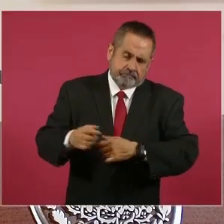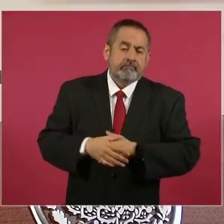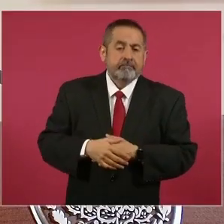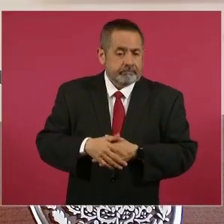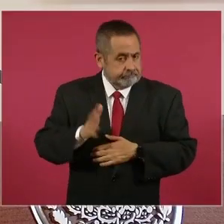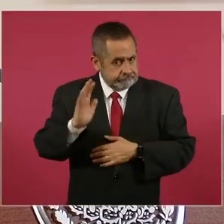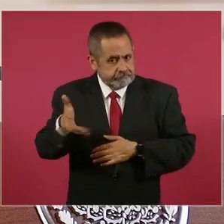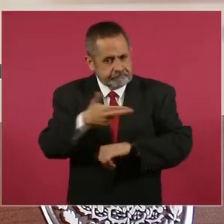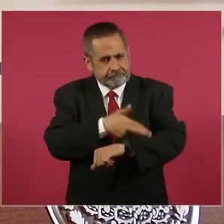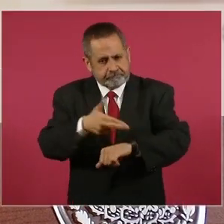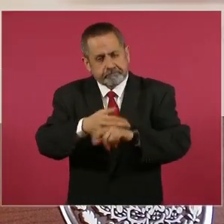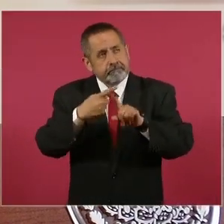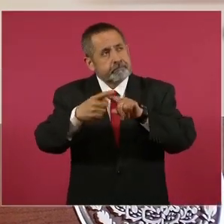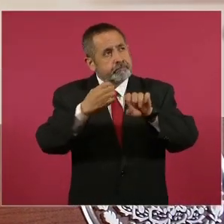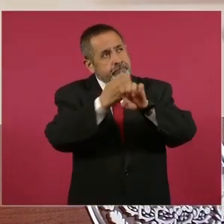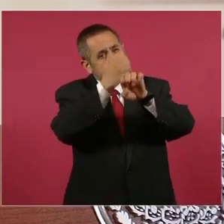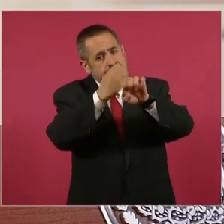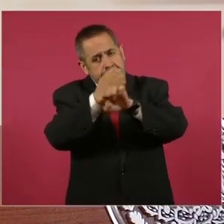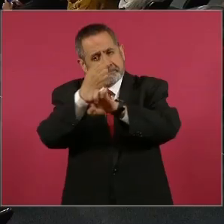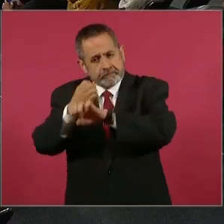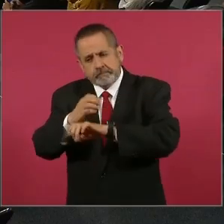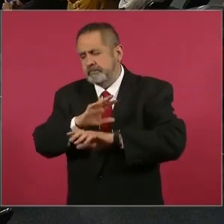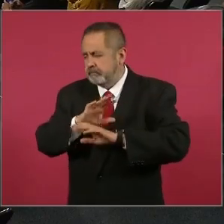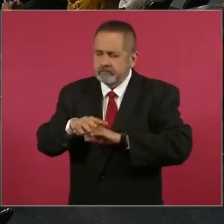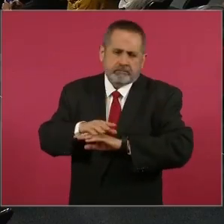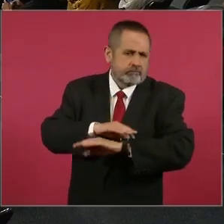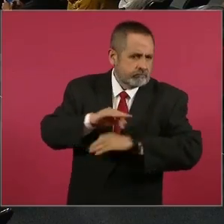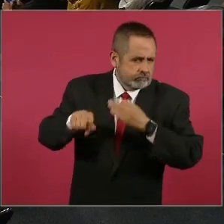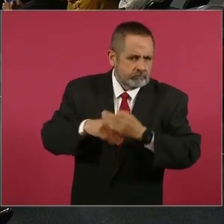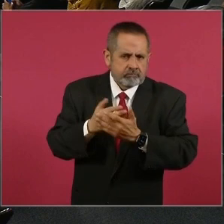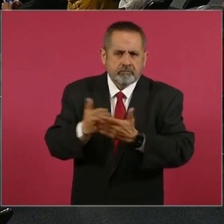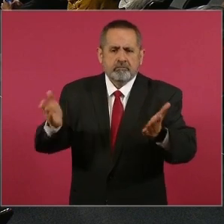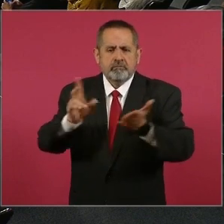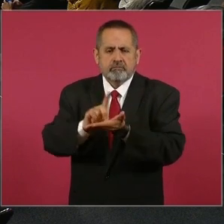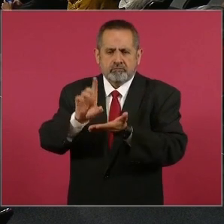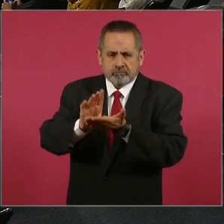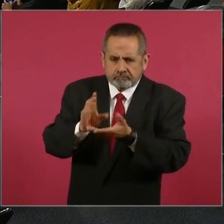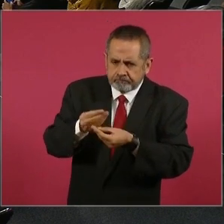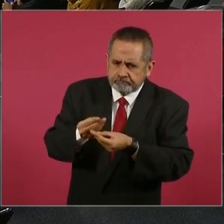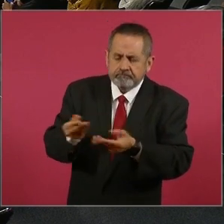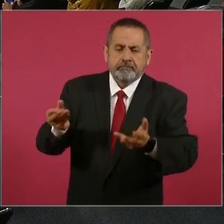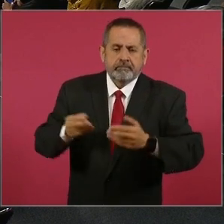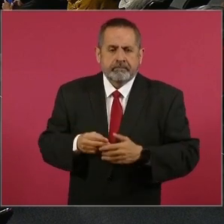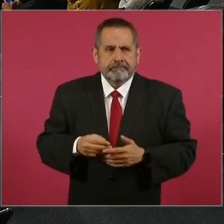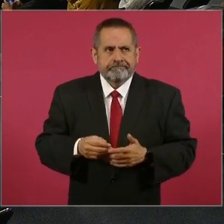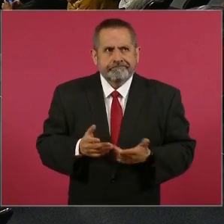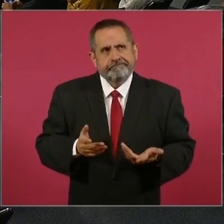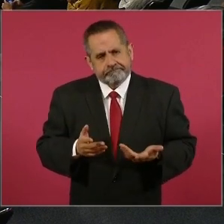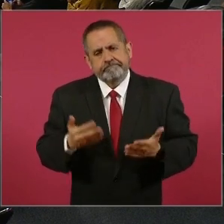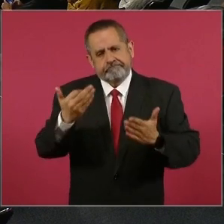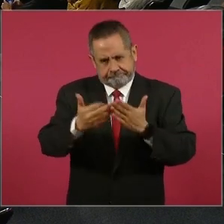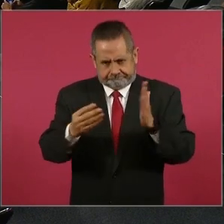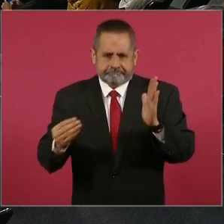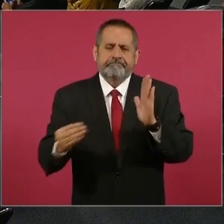en la mayoría de los estados Es Universal nada más hay que dejarlo